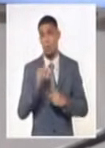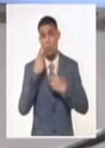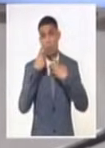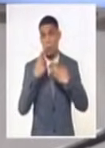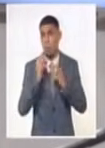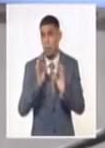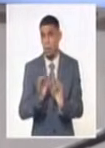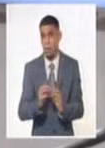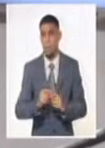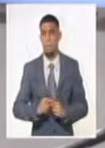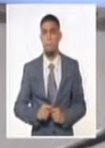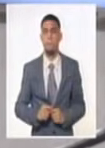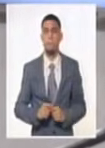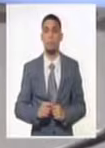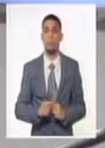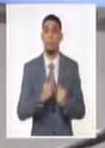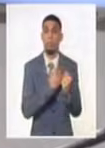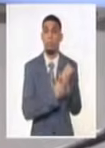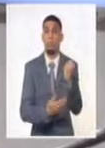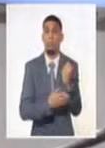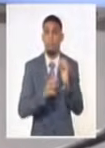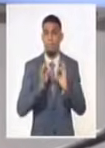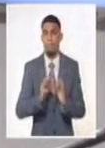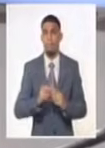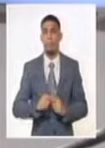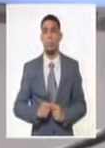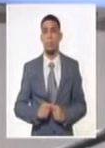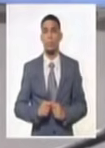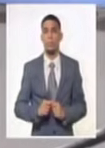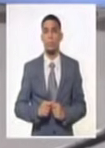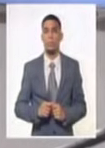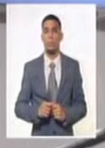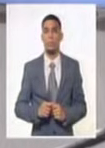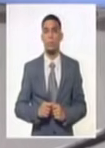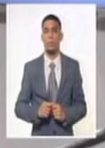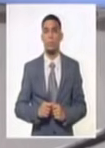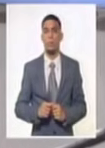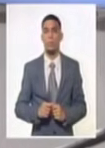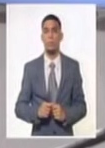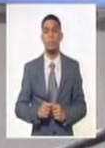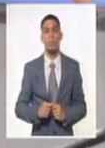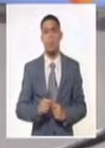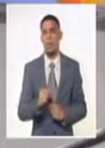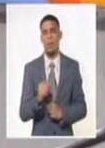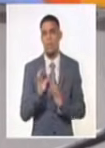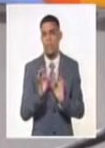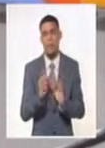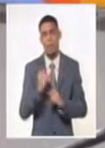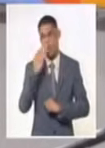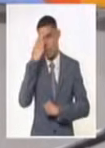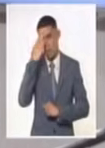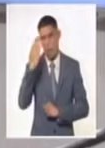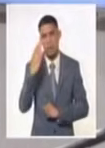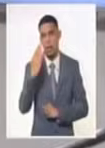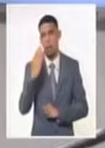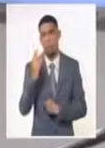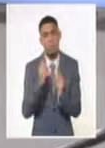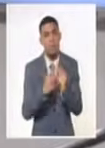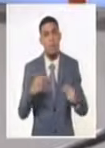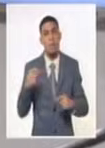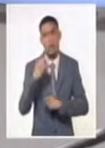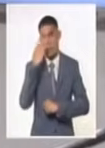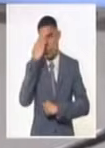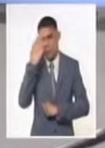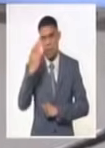pero realmente no encuentro otro término que no sea ese agradecimiento infinito. Me gusta mucho cuando los